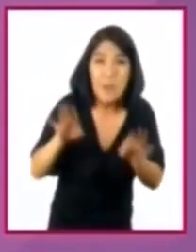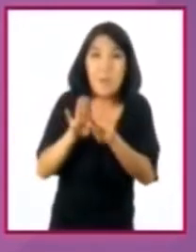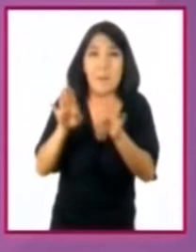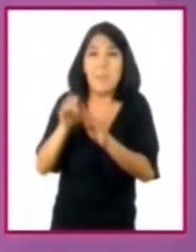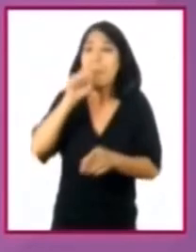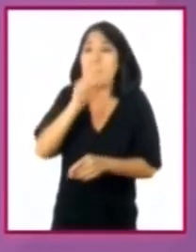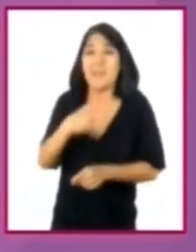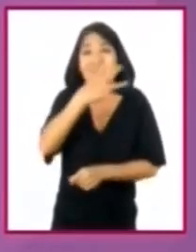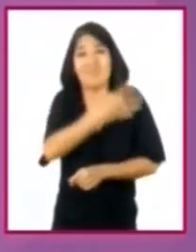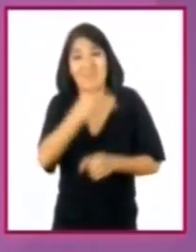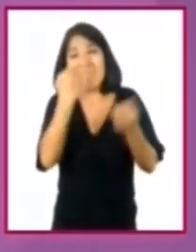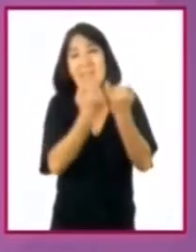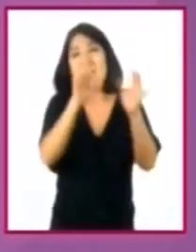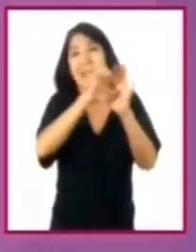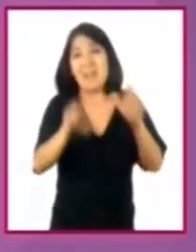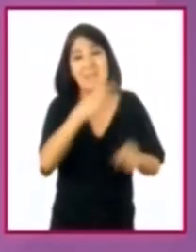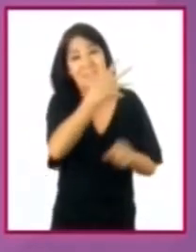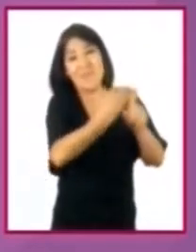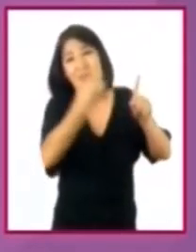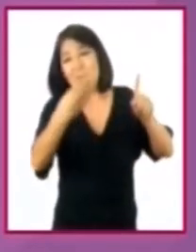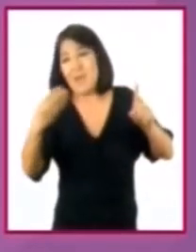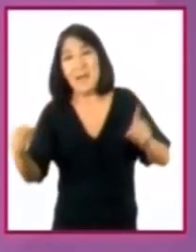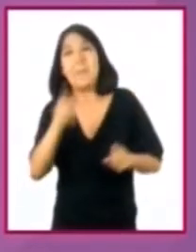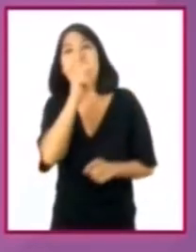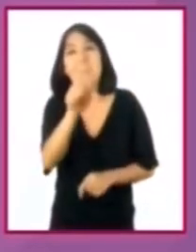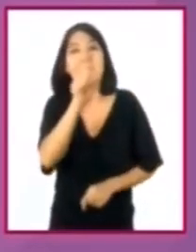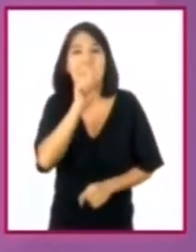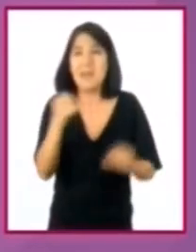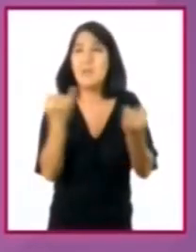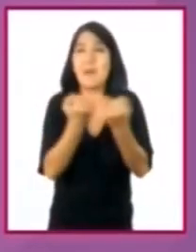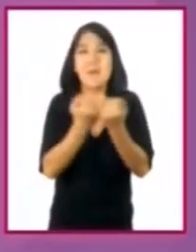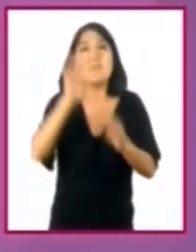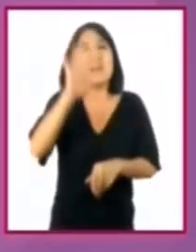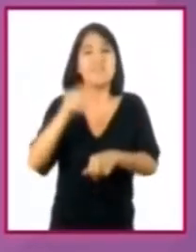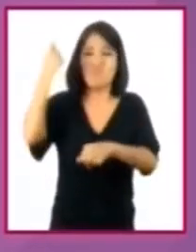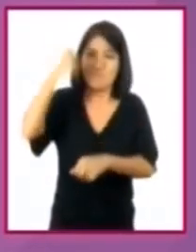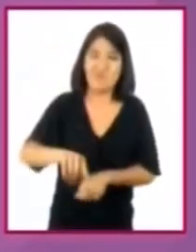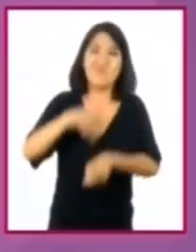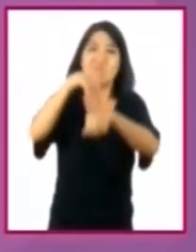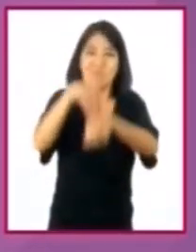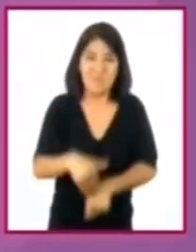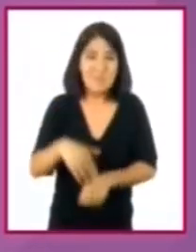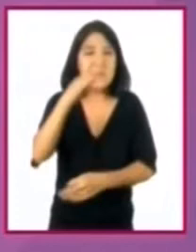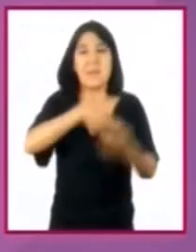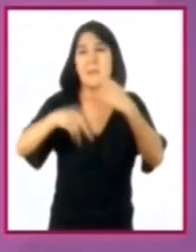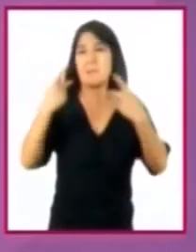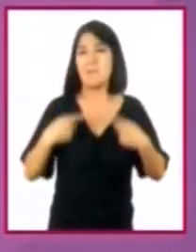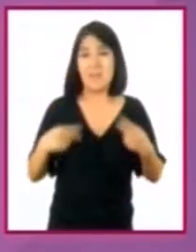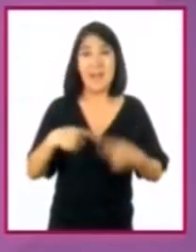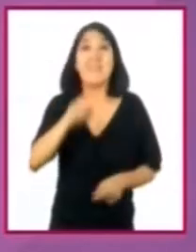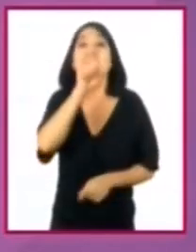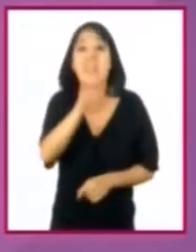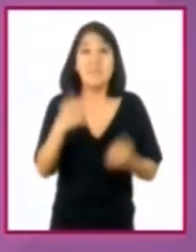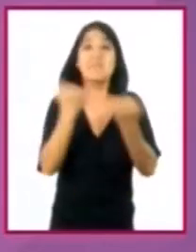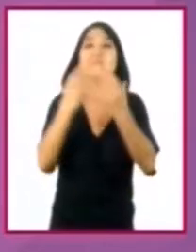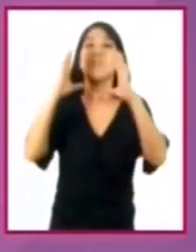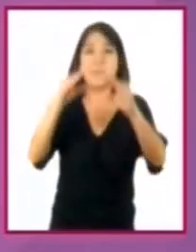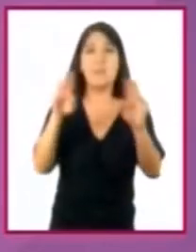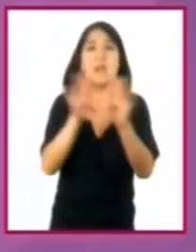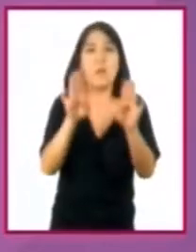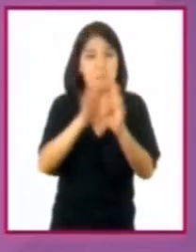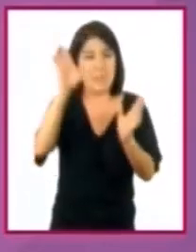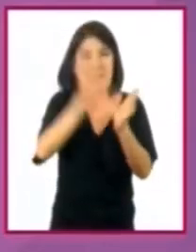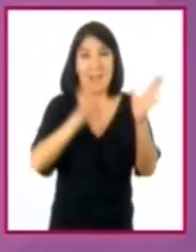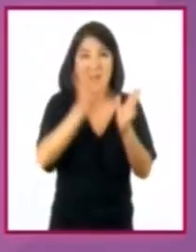conocía, penetraba el secreto del gobierno y podía hacerse obedecer por la gente común. También nos enseñaban a leer el